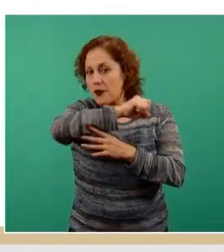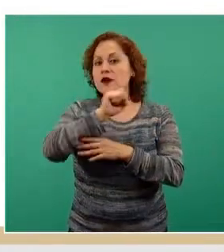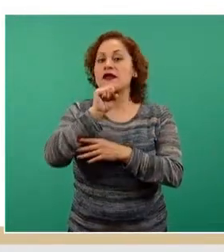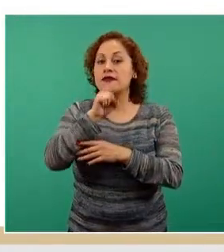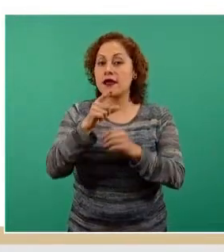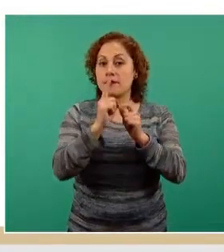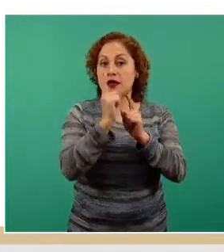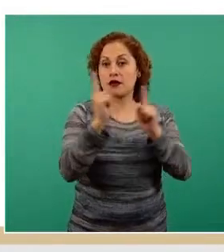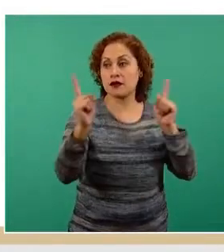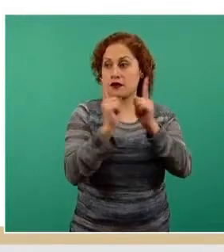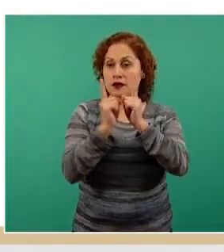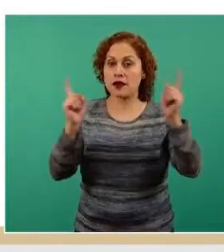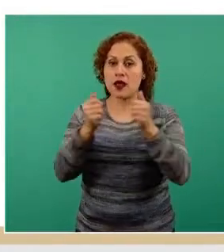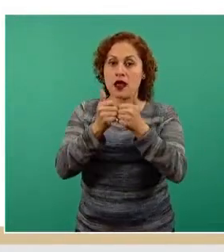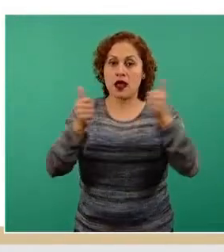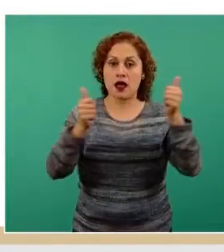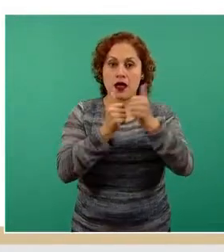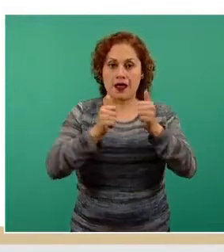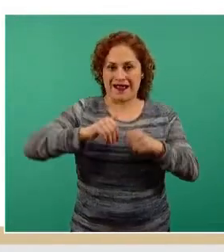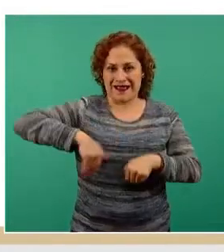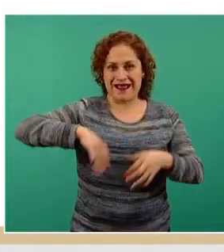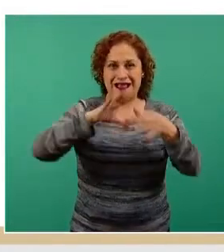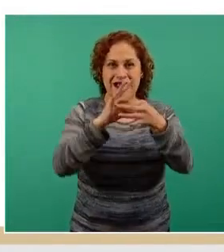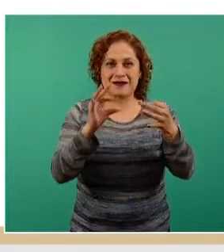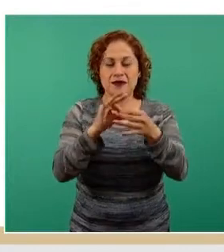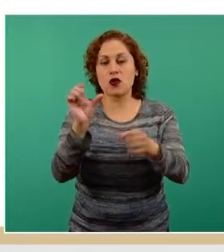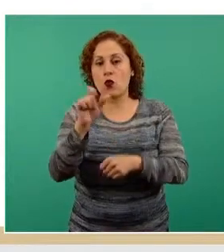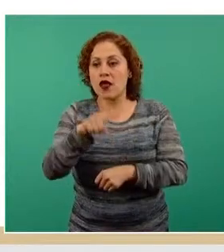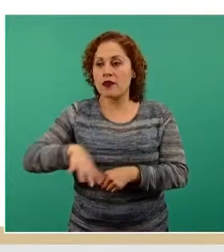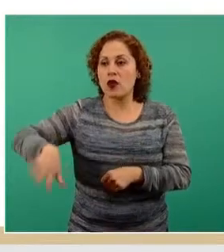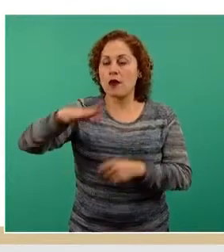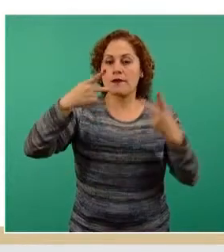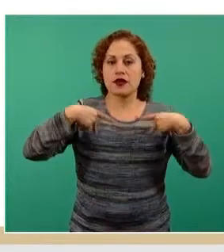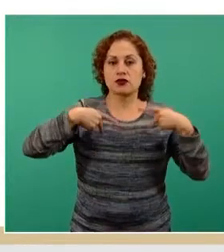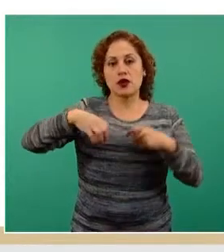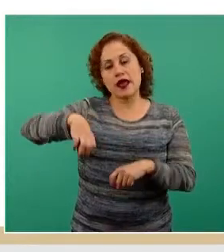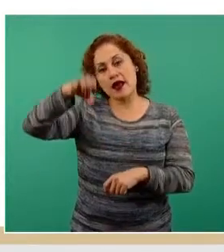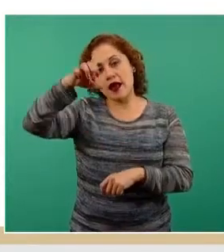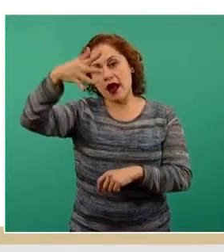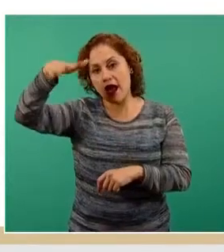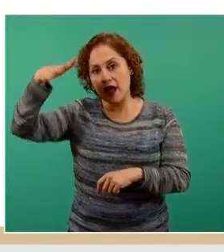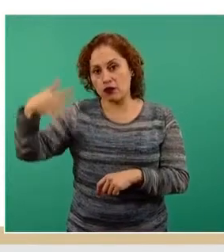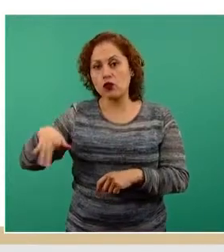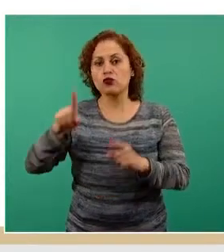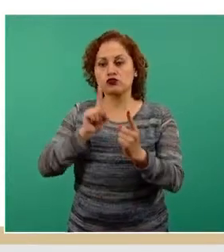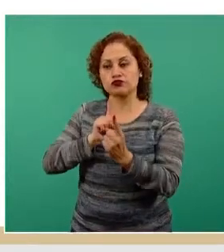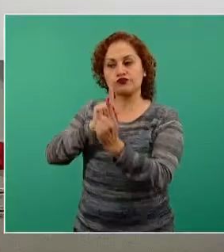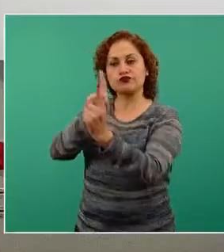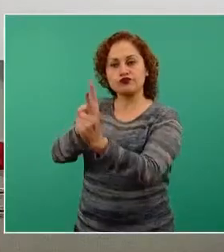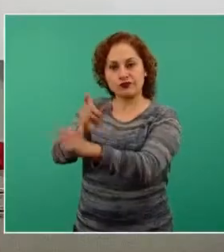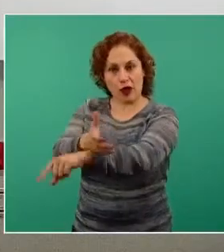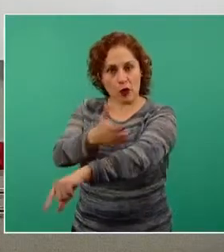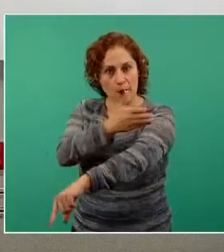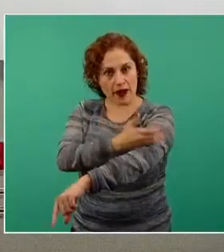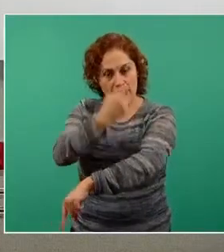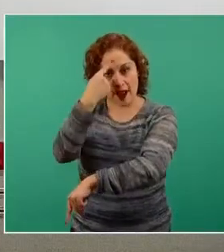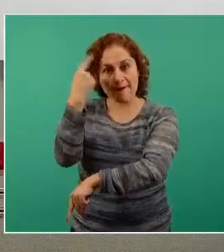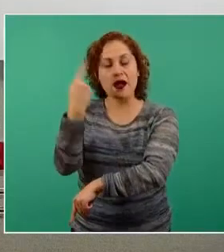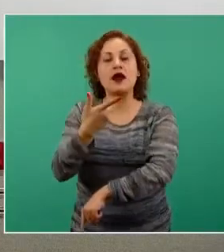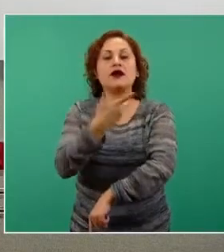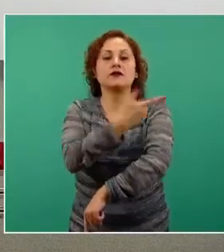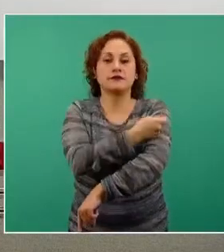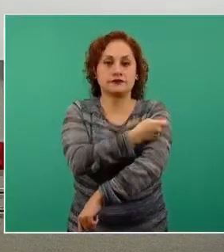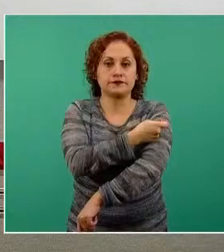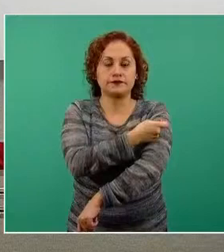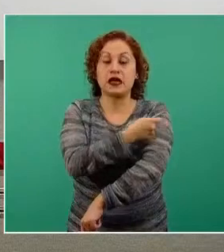que tenemos que dar a los adultos mayores en esta etapa de vacunación. Es importante también que no